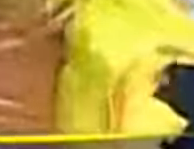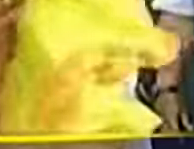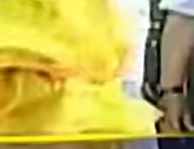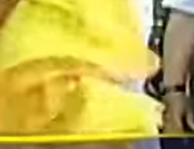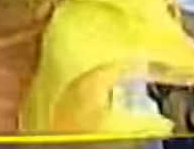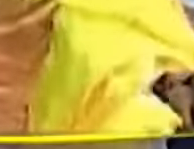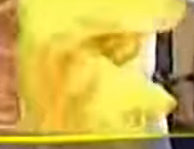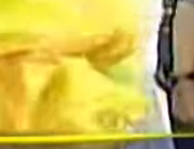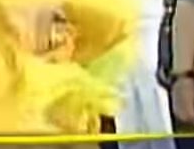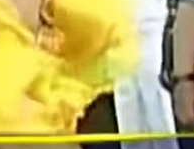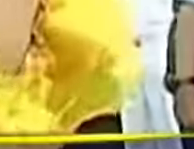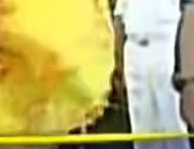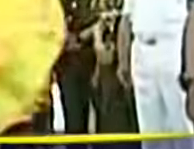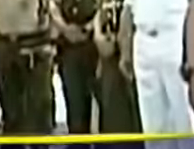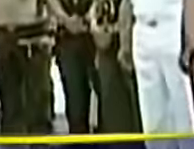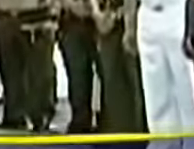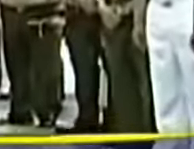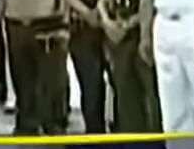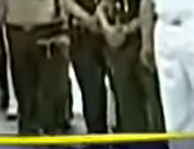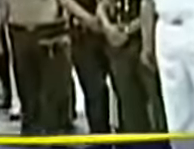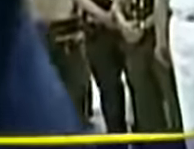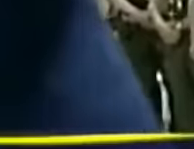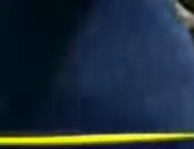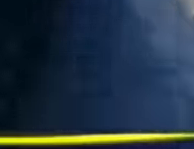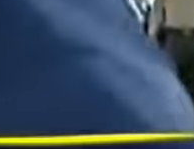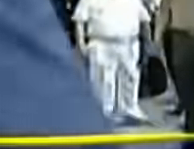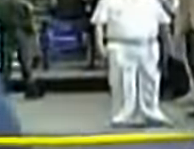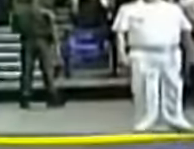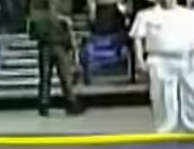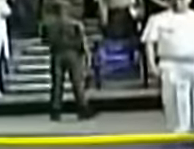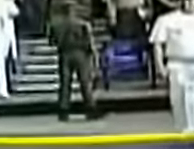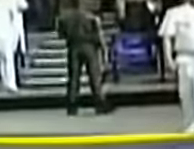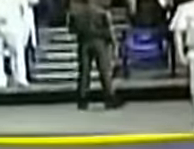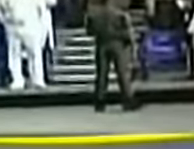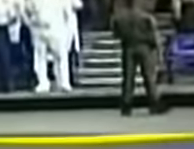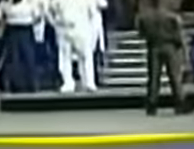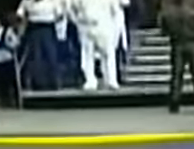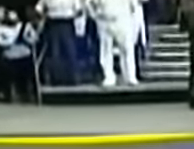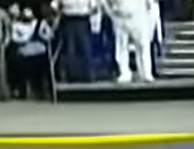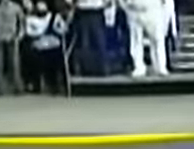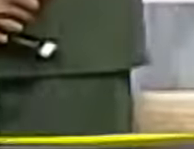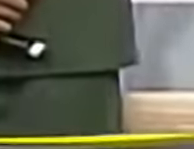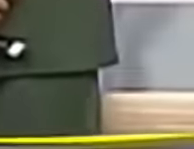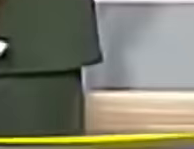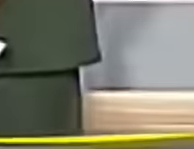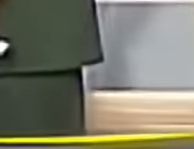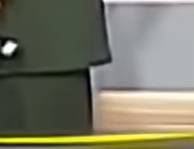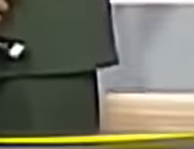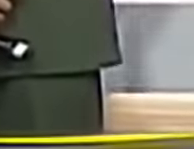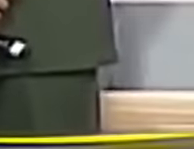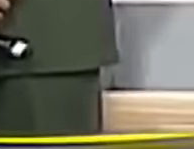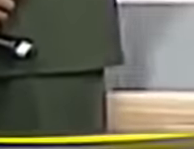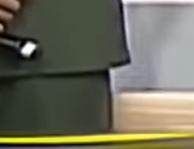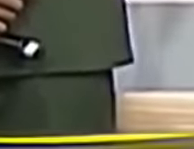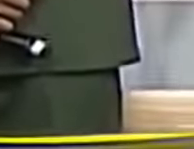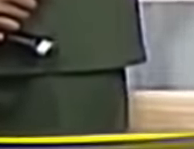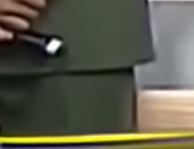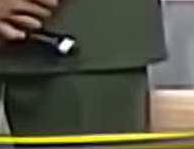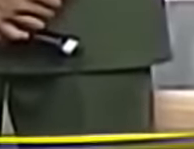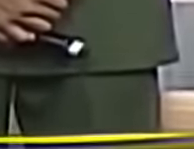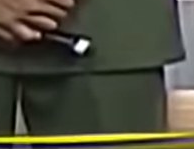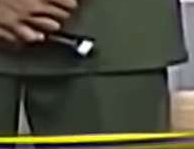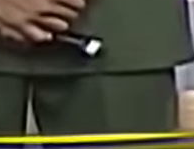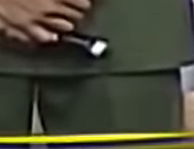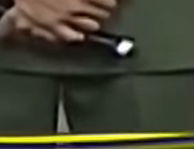ningún pleito, donde el mapa nos recalque que pertenece a lo nuestro. El sol nace en Esequibo, y es por eso que no acepto que